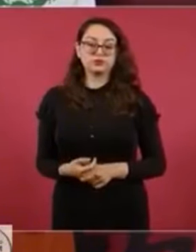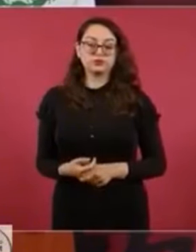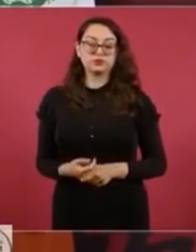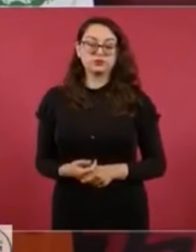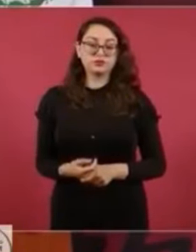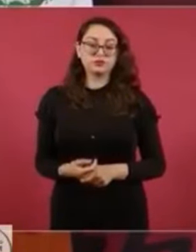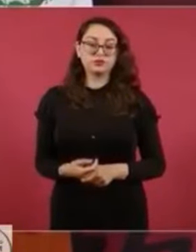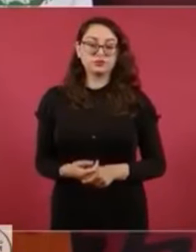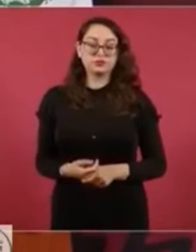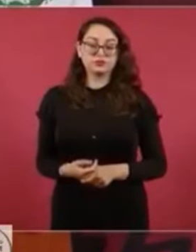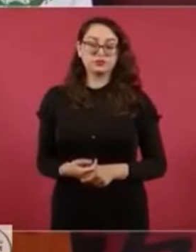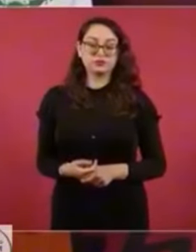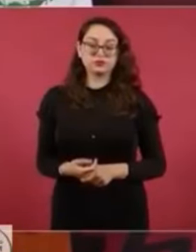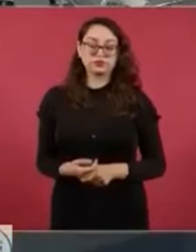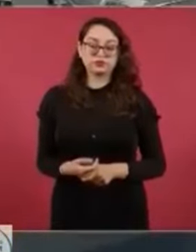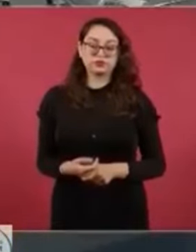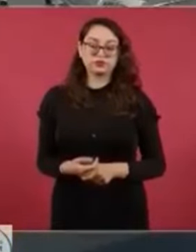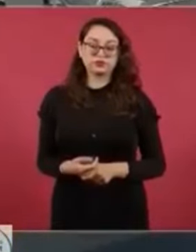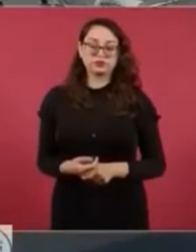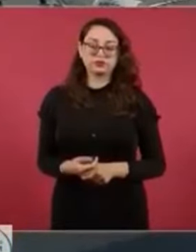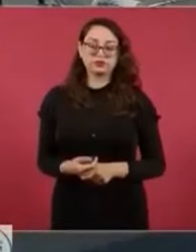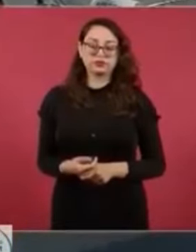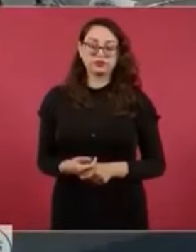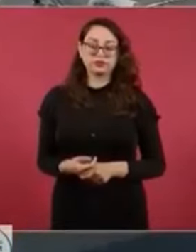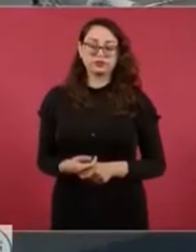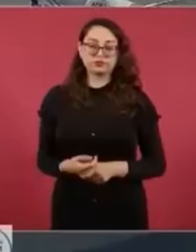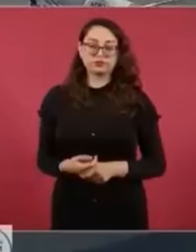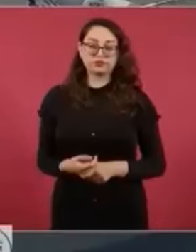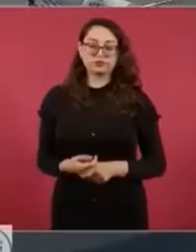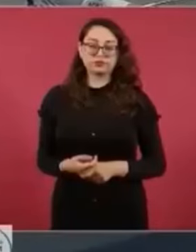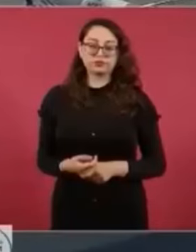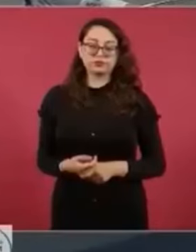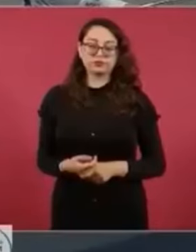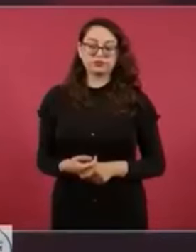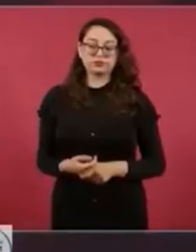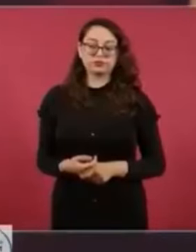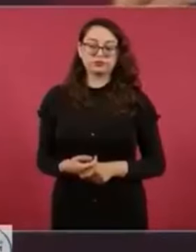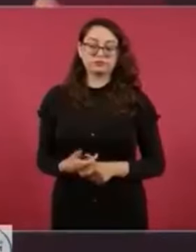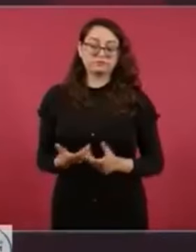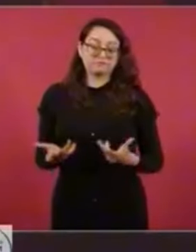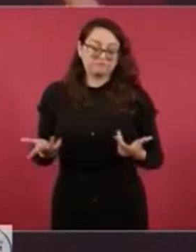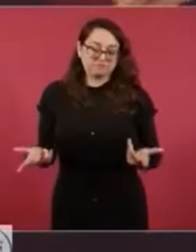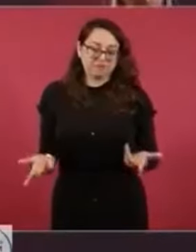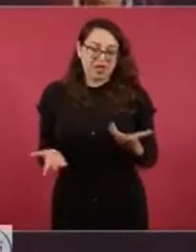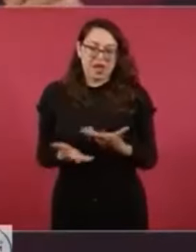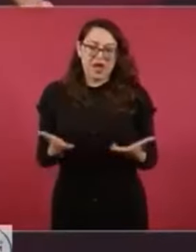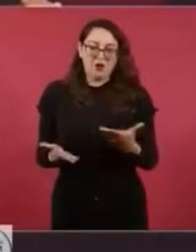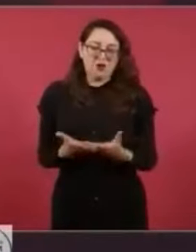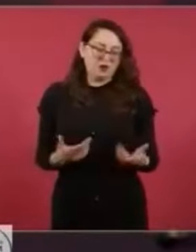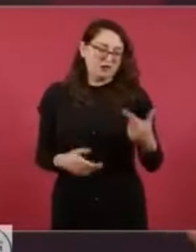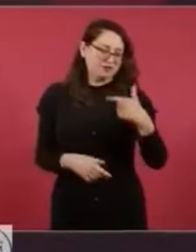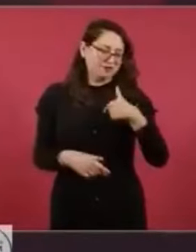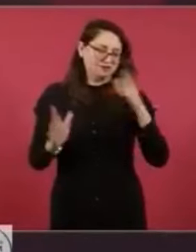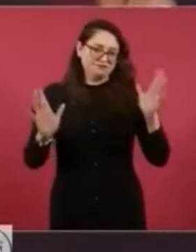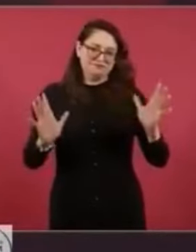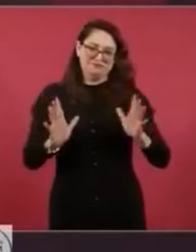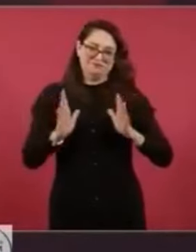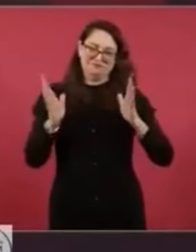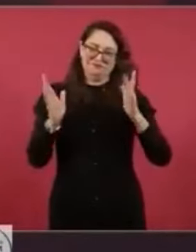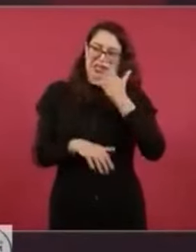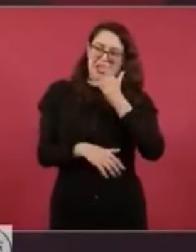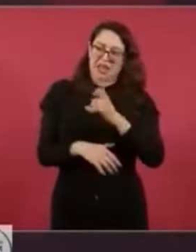este ahora me llamó la atención lo voy a decir porque si no no se